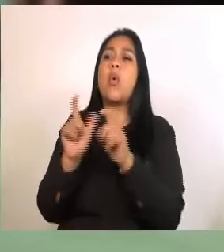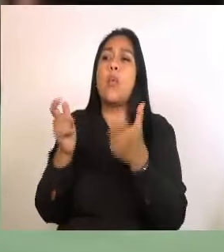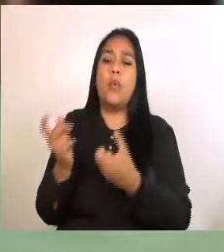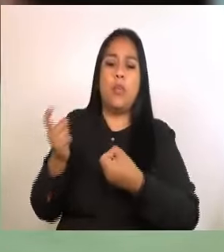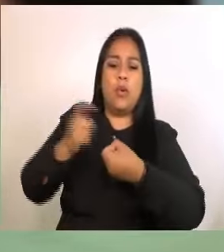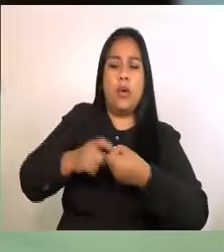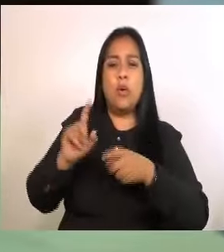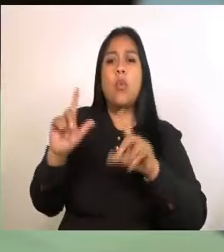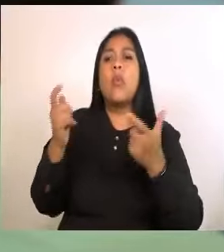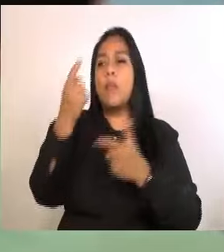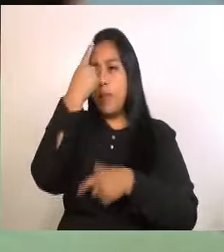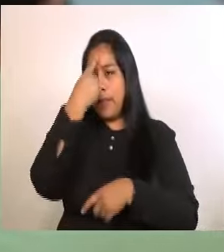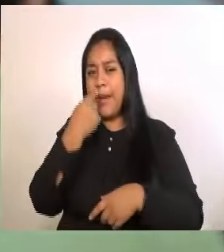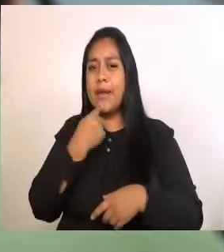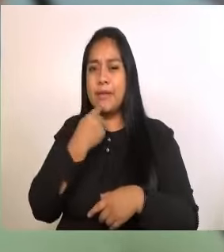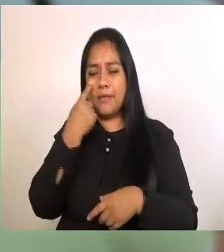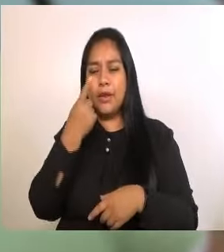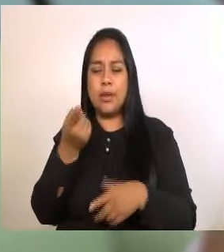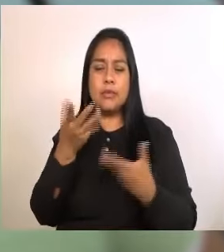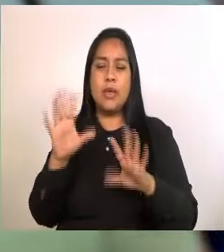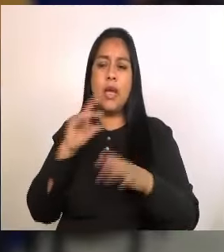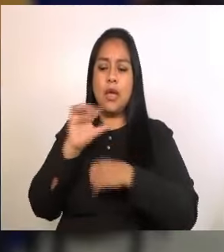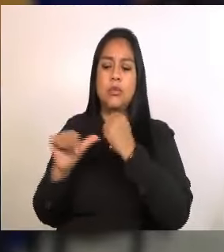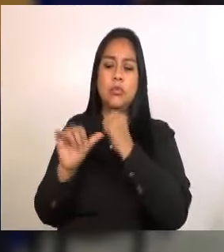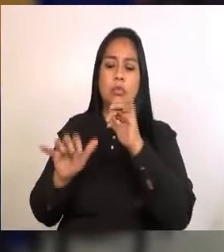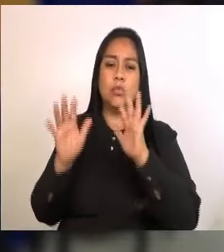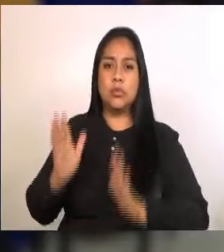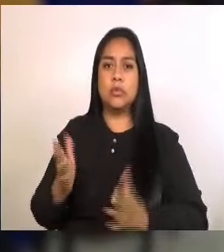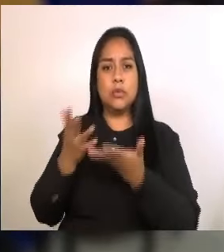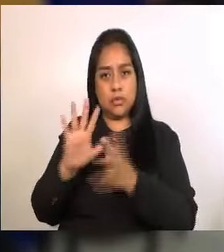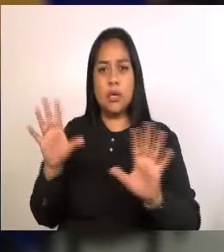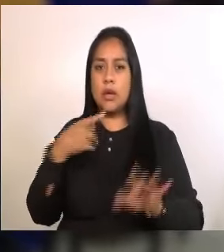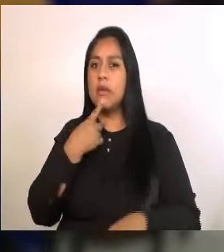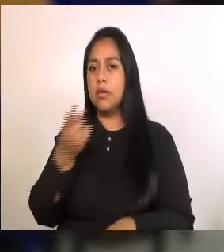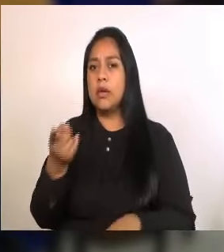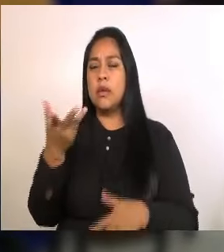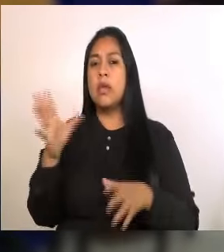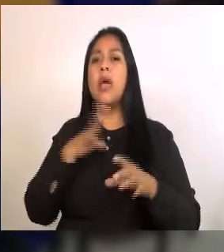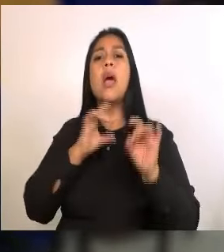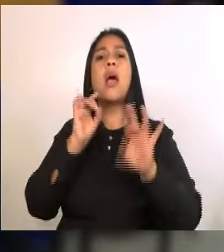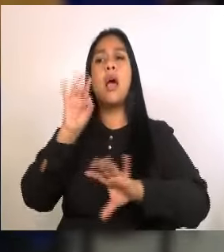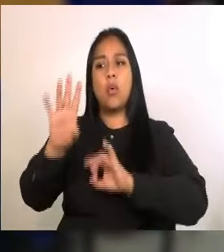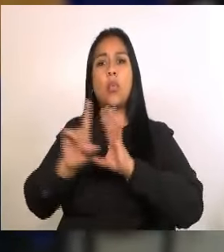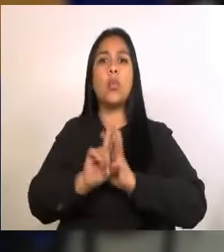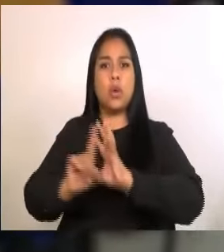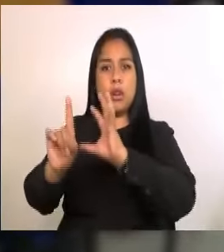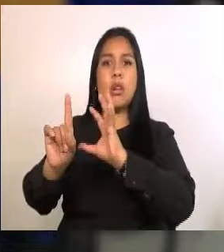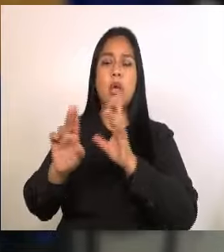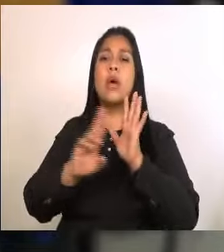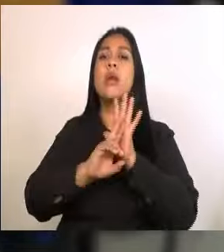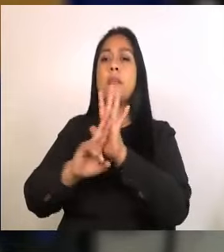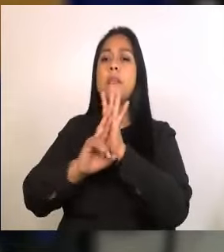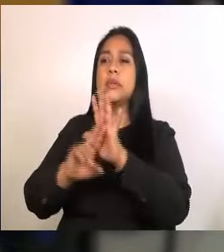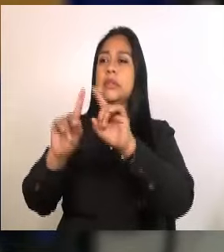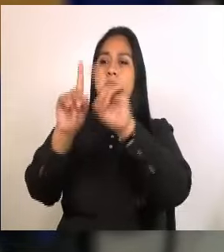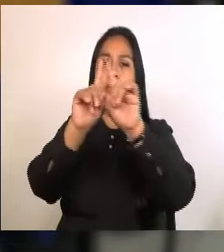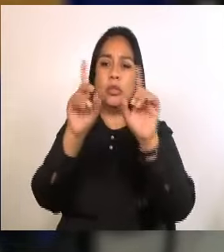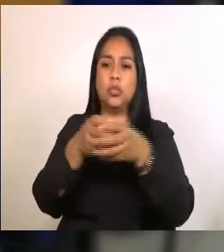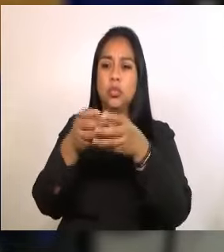el perfil, yo creo que ya el subsecretario lo mencionó en un inicio. Hay líderes y representantes de distintos sectores,